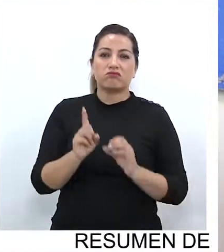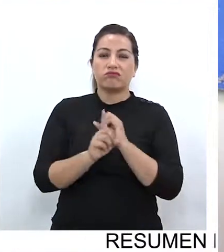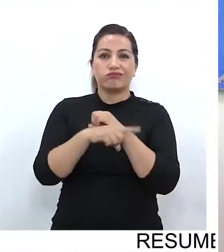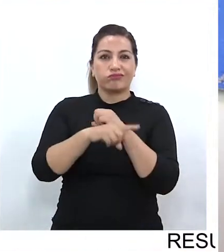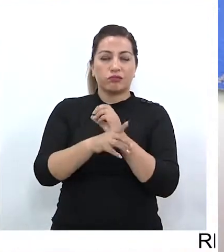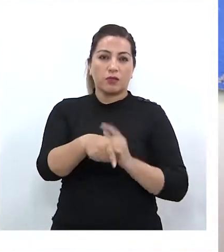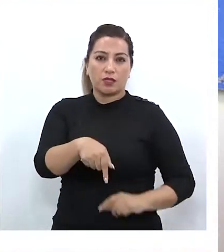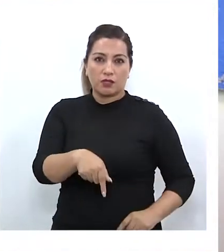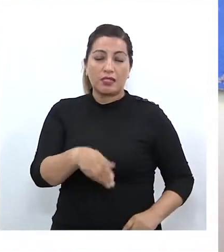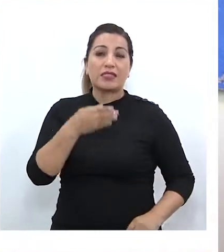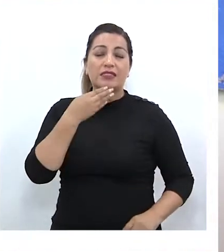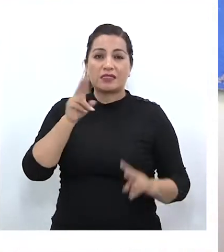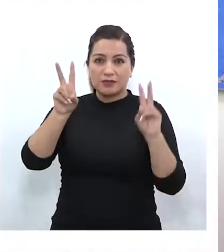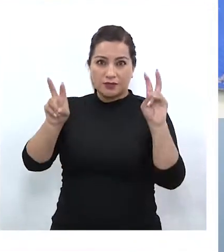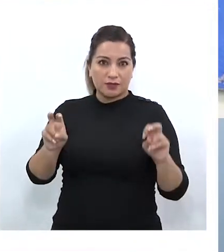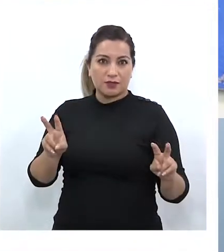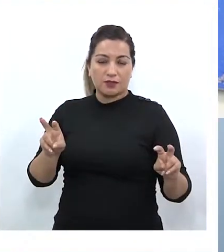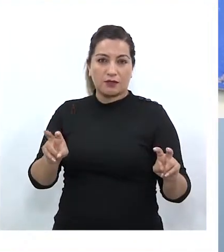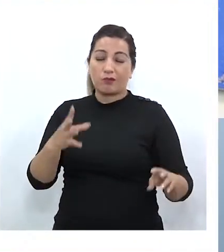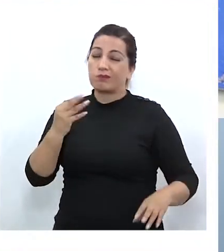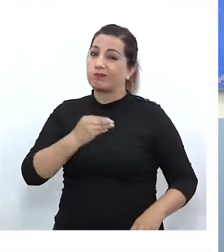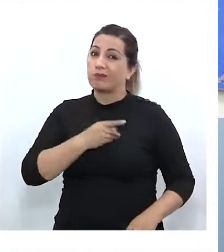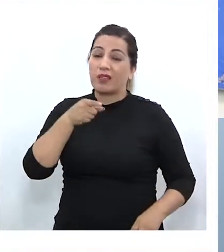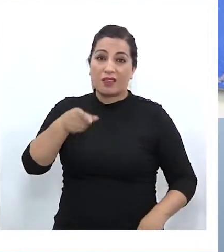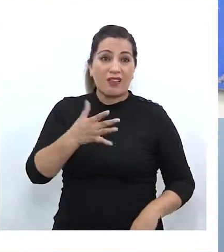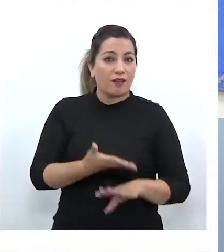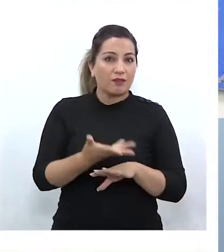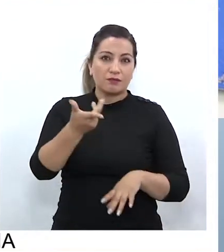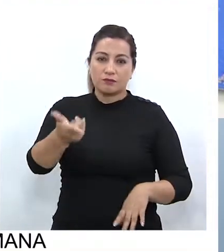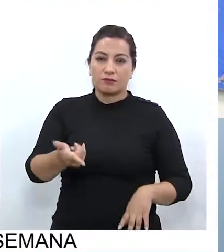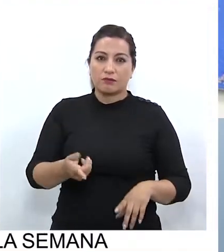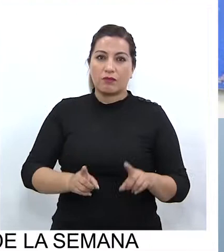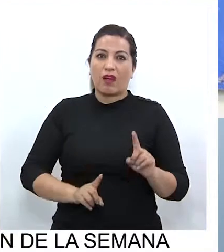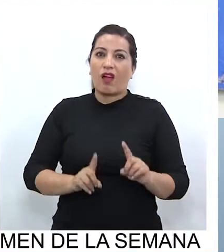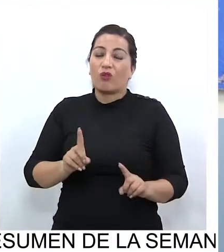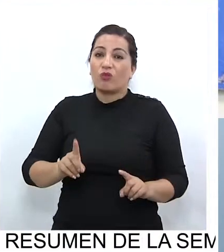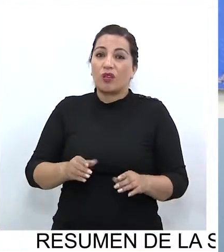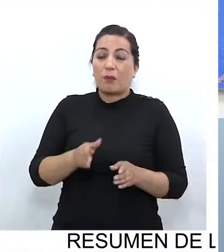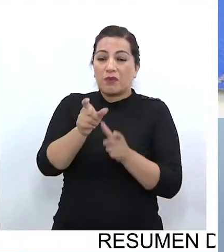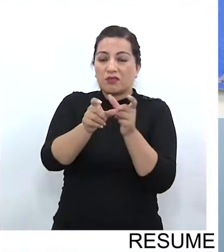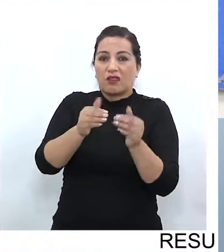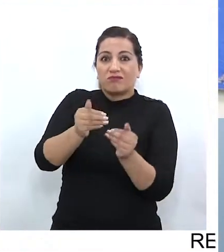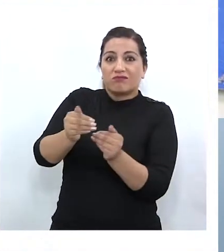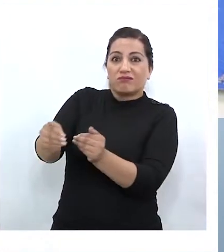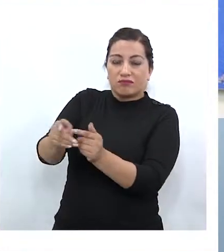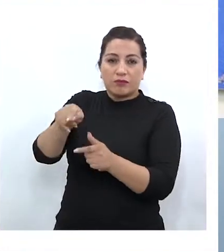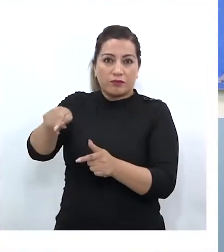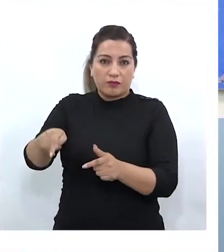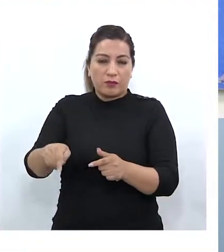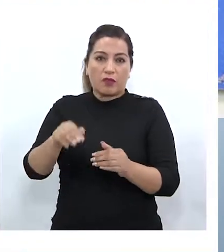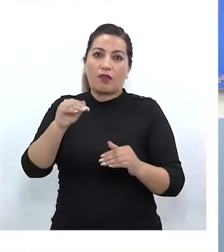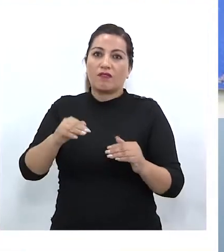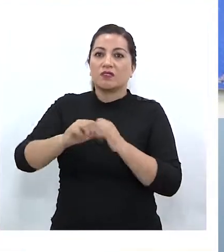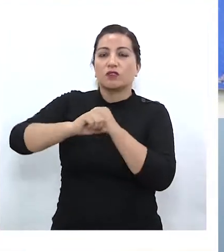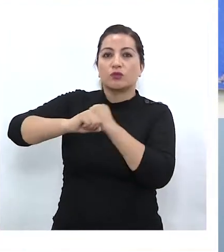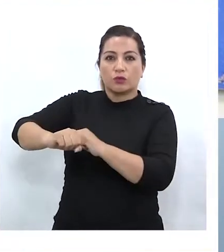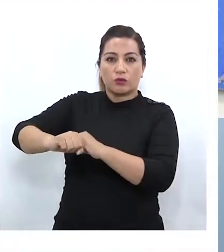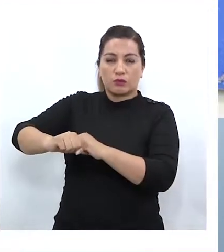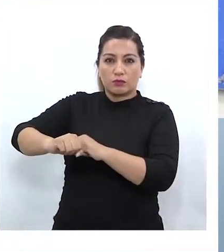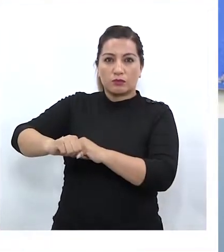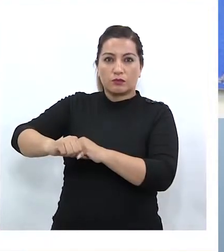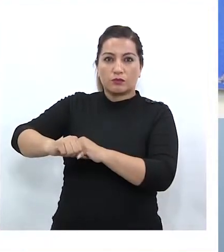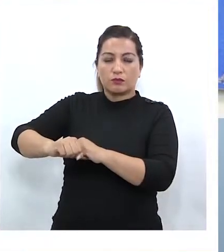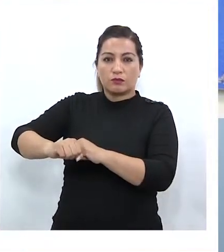Y en ese sentido, lamentablemente, existen ciertos sesgos muchas veces en contra